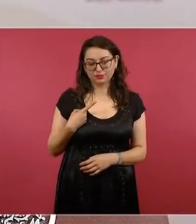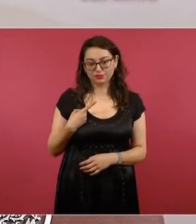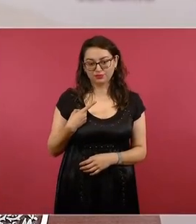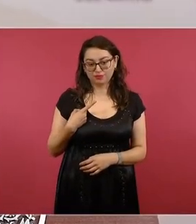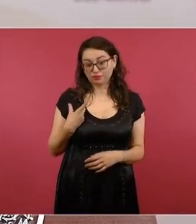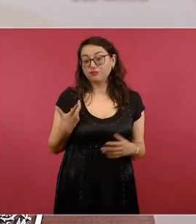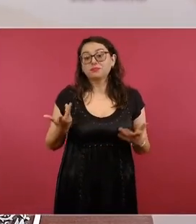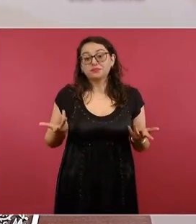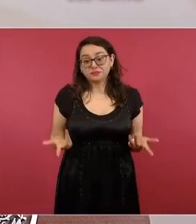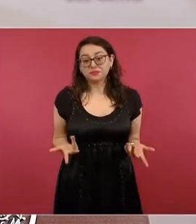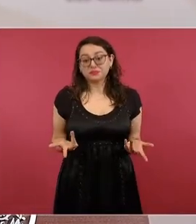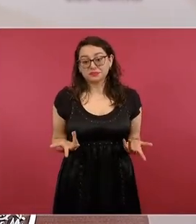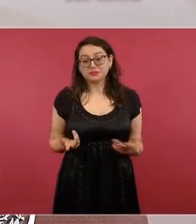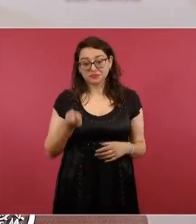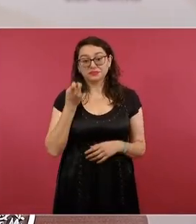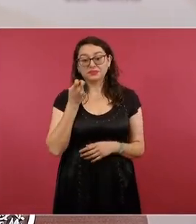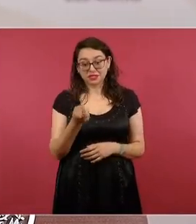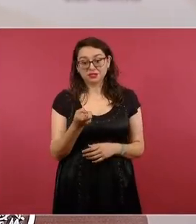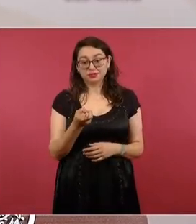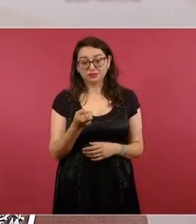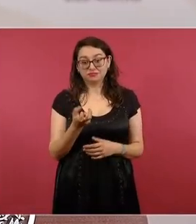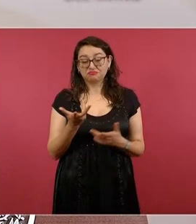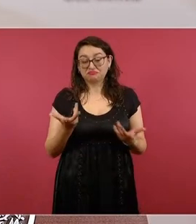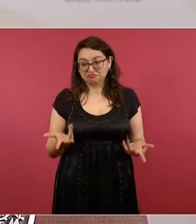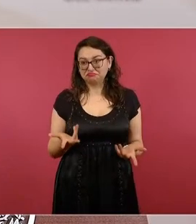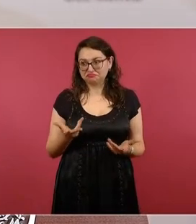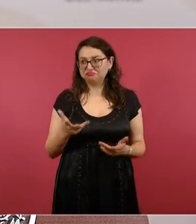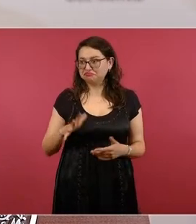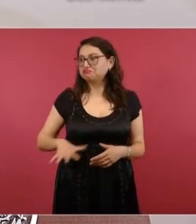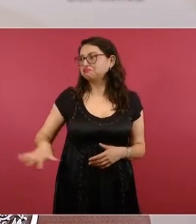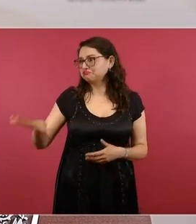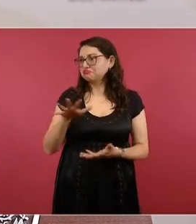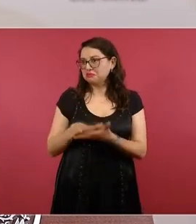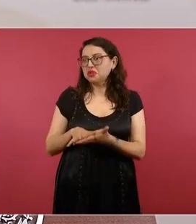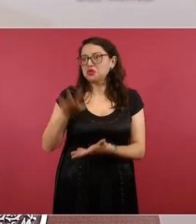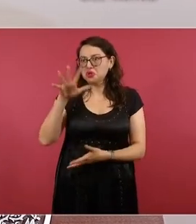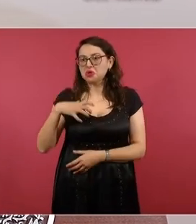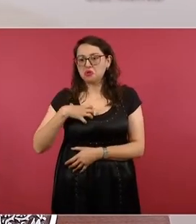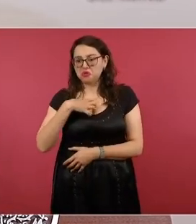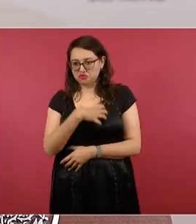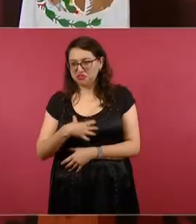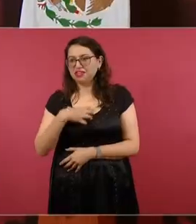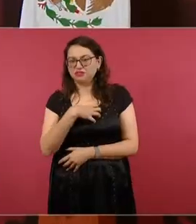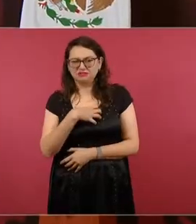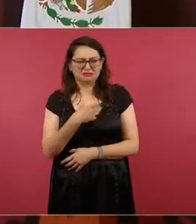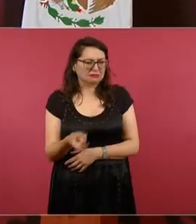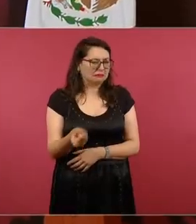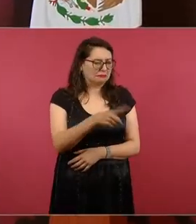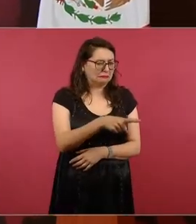Y así está. Y los que no están contentos, están enojados, ya se les va a pasar.